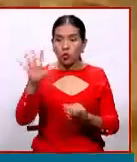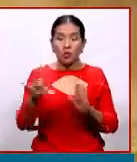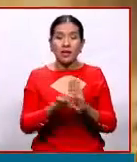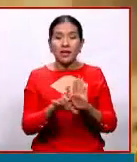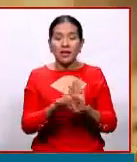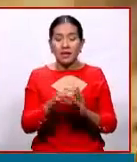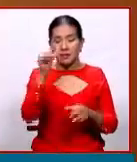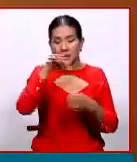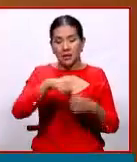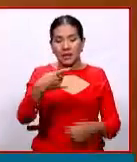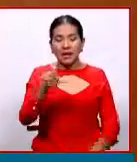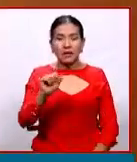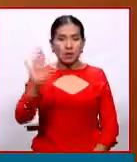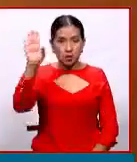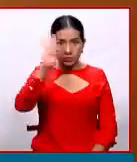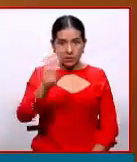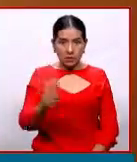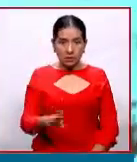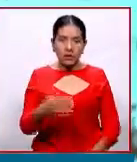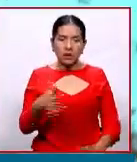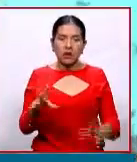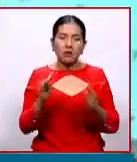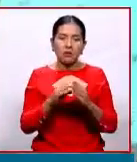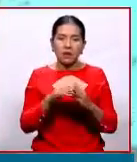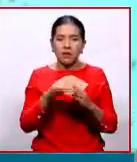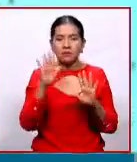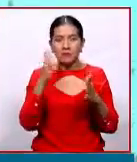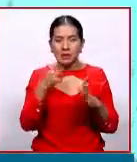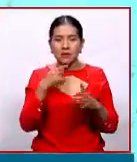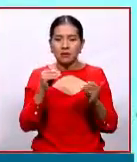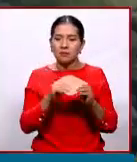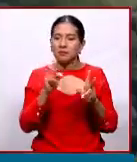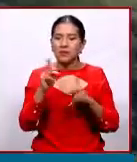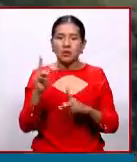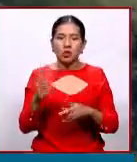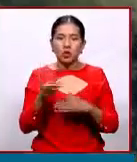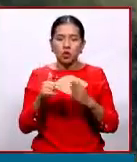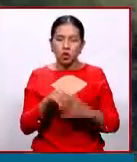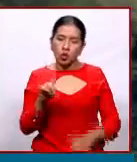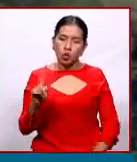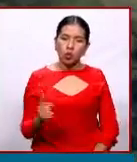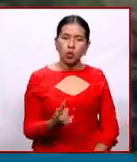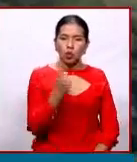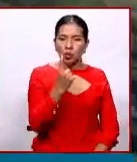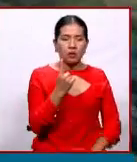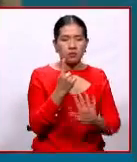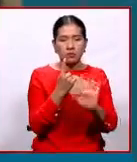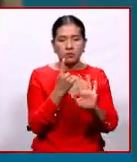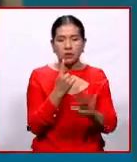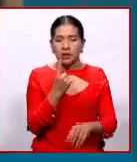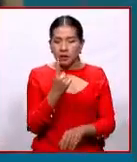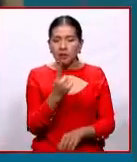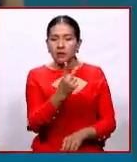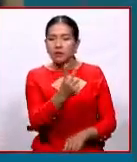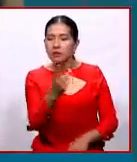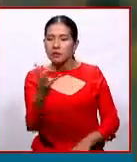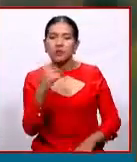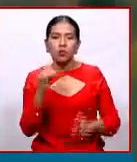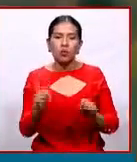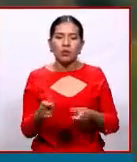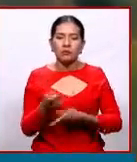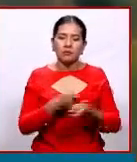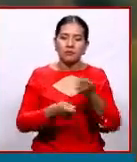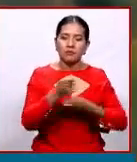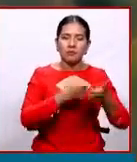Brasil ha hecho que se quite esta intención de monopolio y puedan haber clientes intermedios y finales